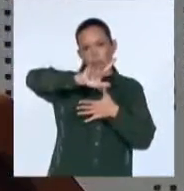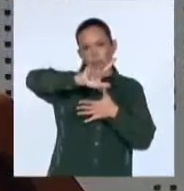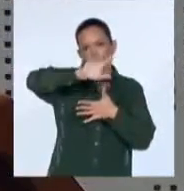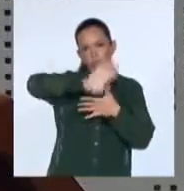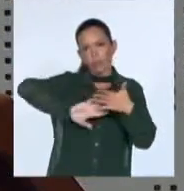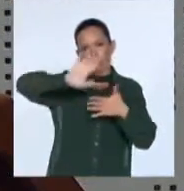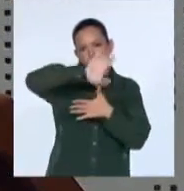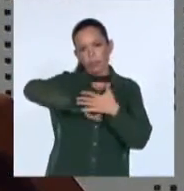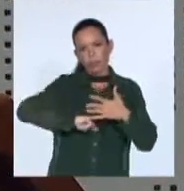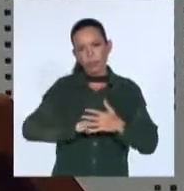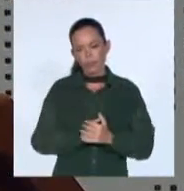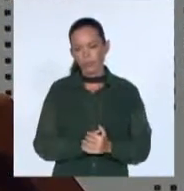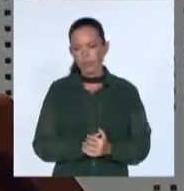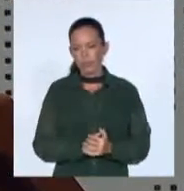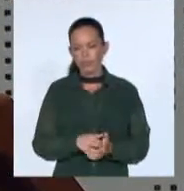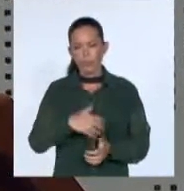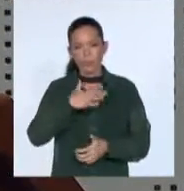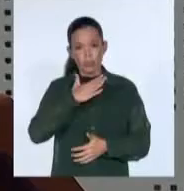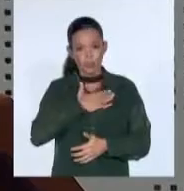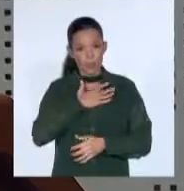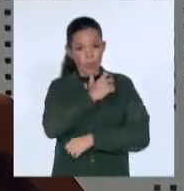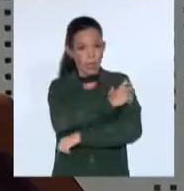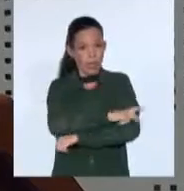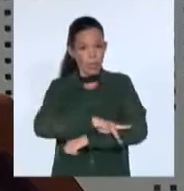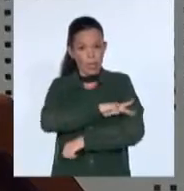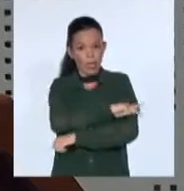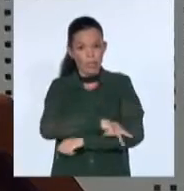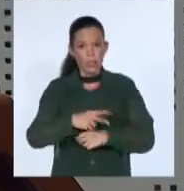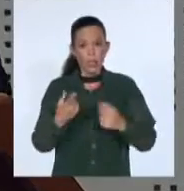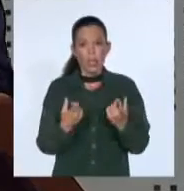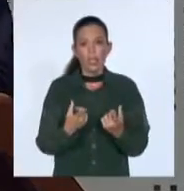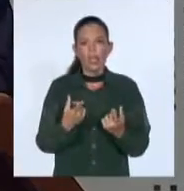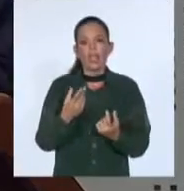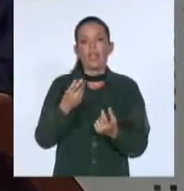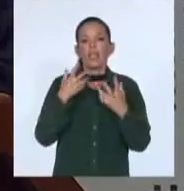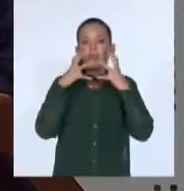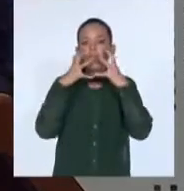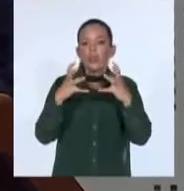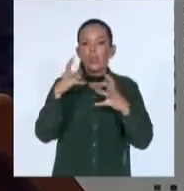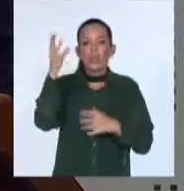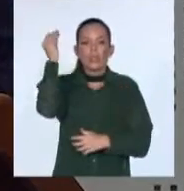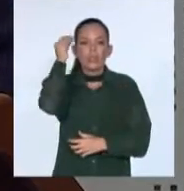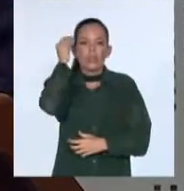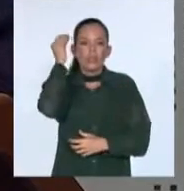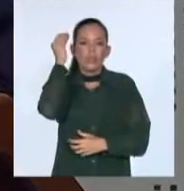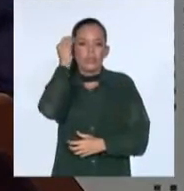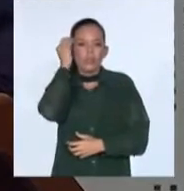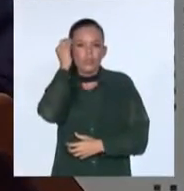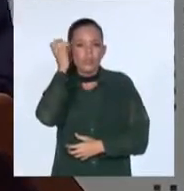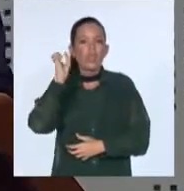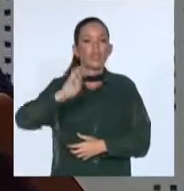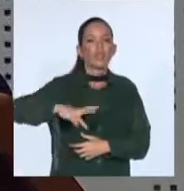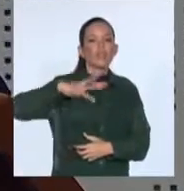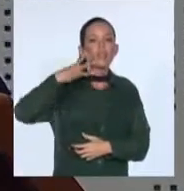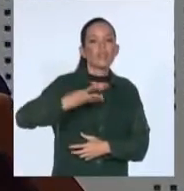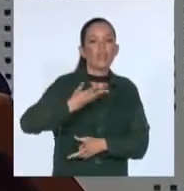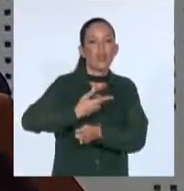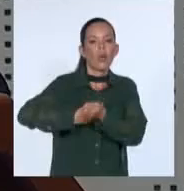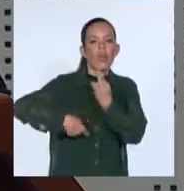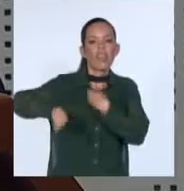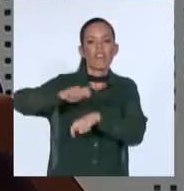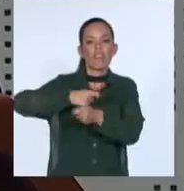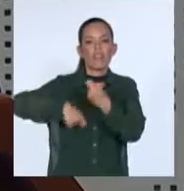Vengo de un país donde la economía del conocimiento es el tercer exportador de sus